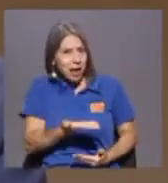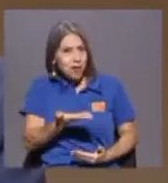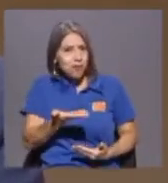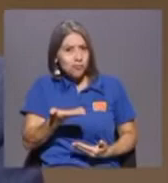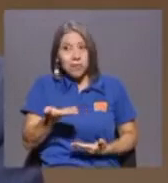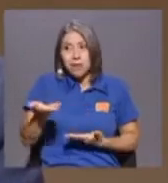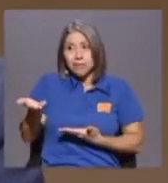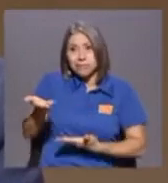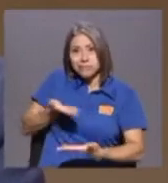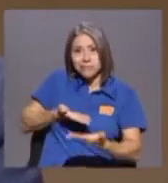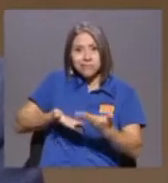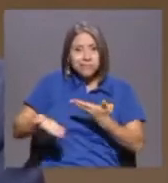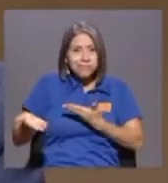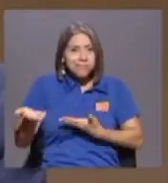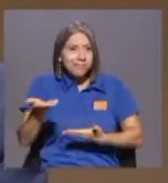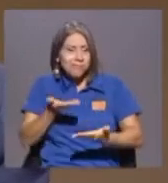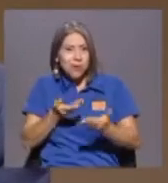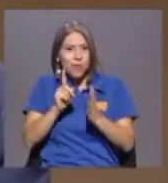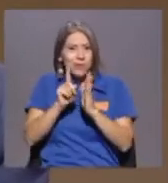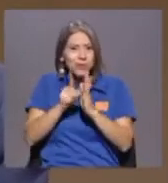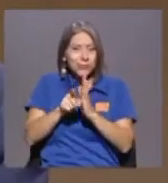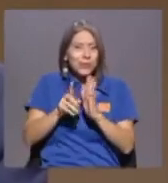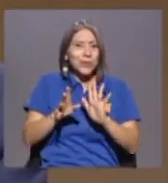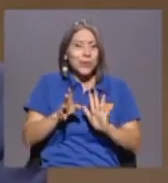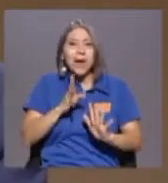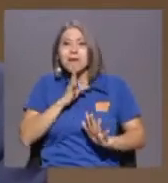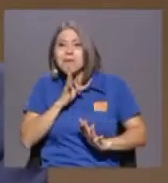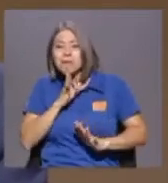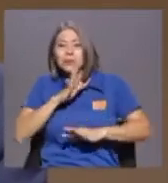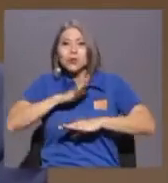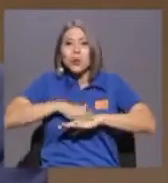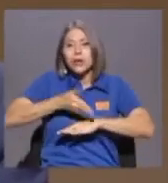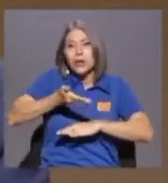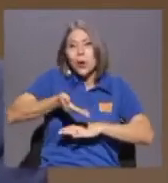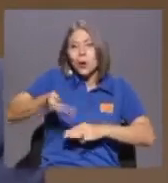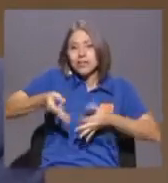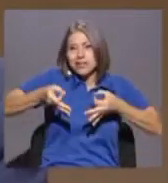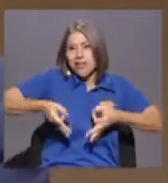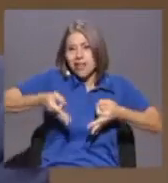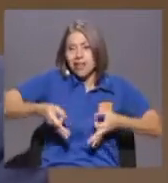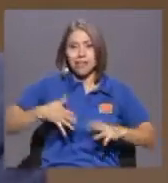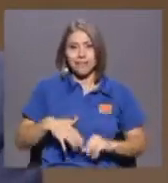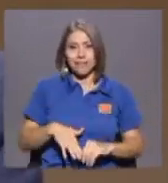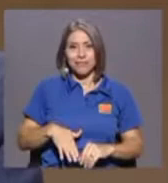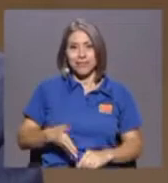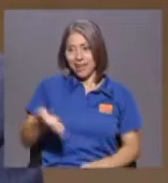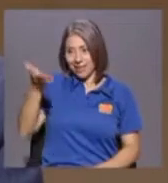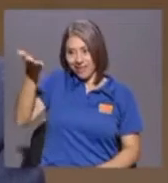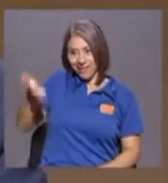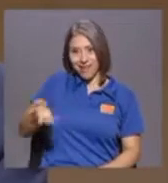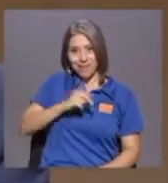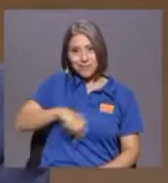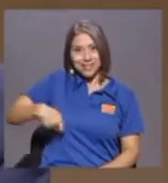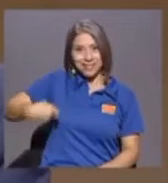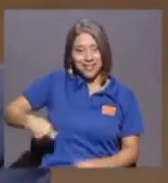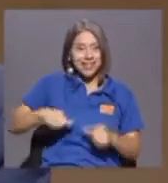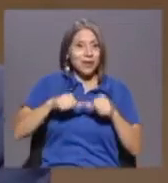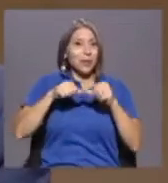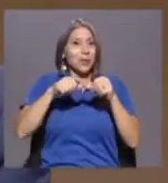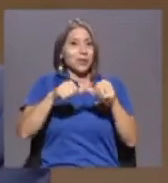Intercambiamos un minuto las cosas de protocolo. El presidente continúa con